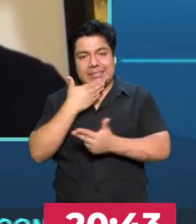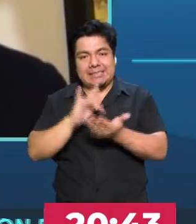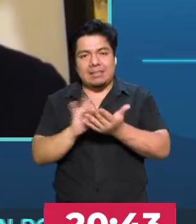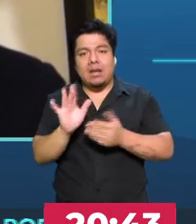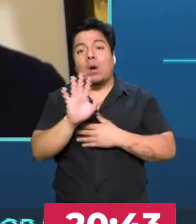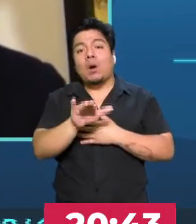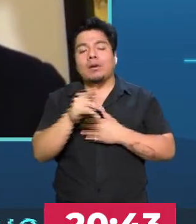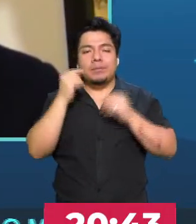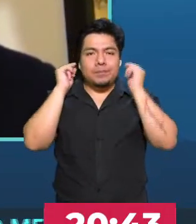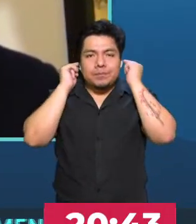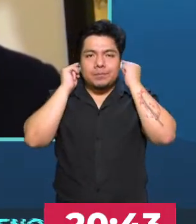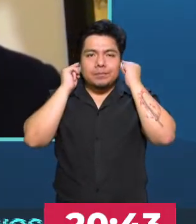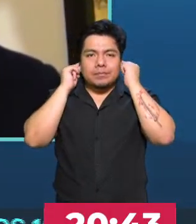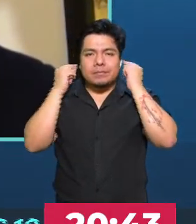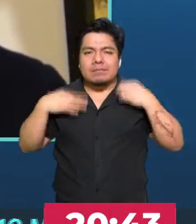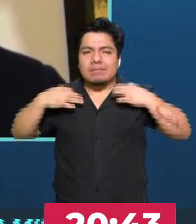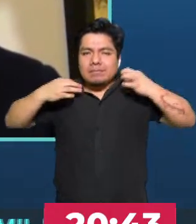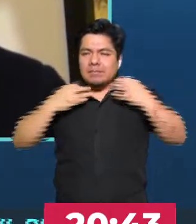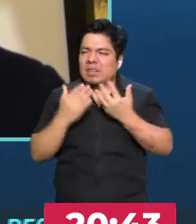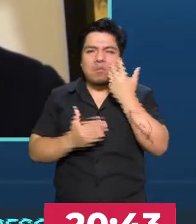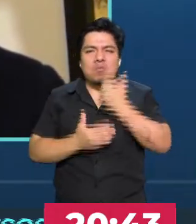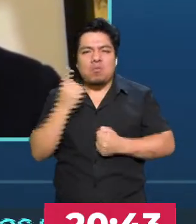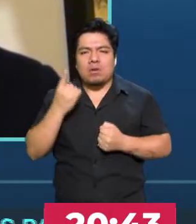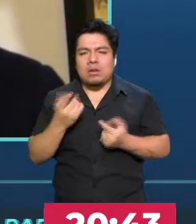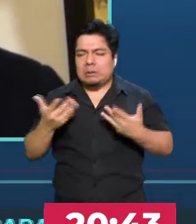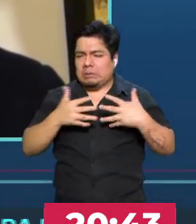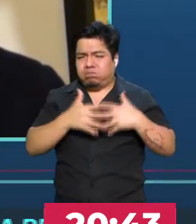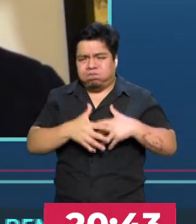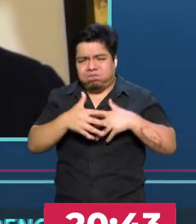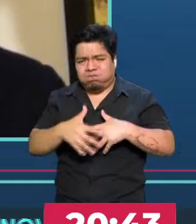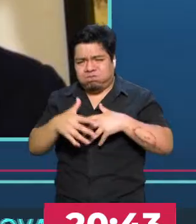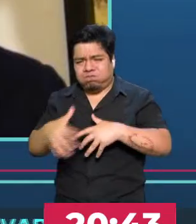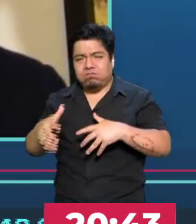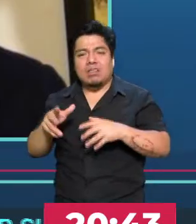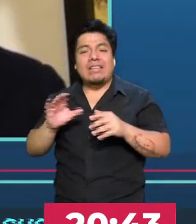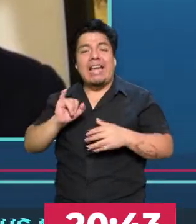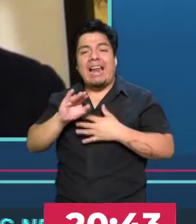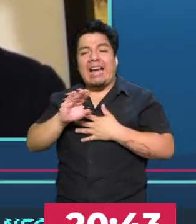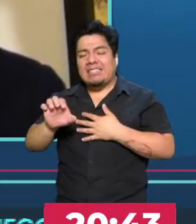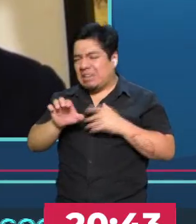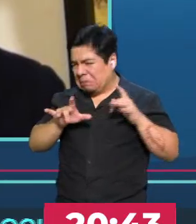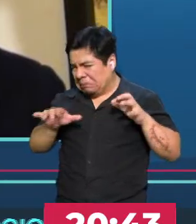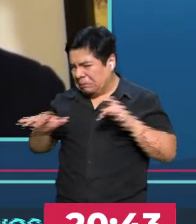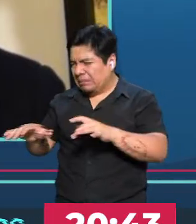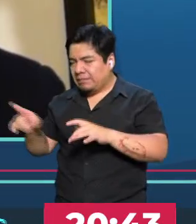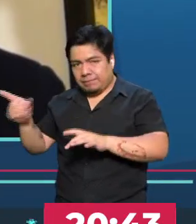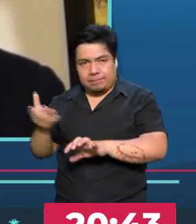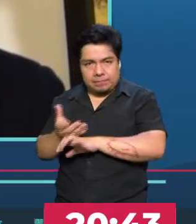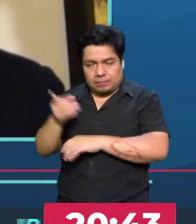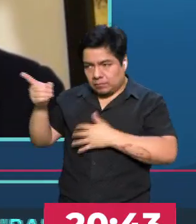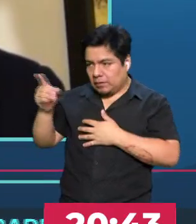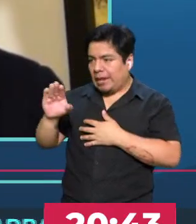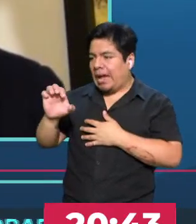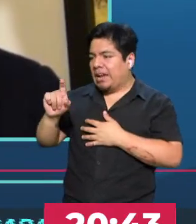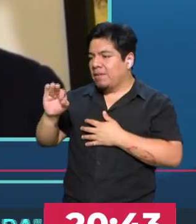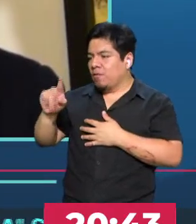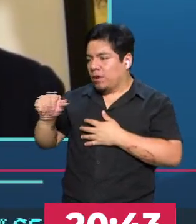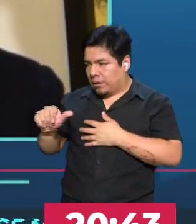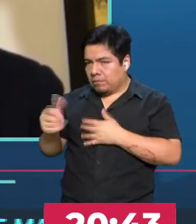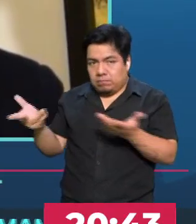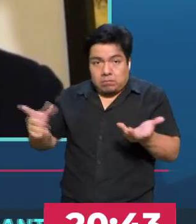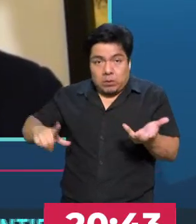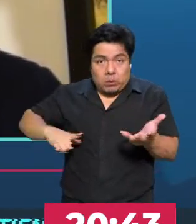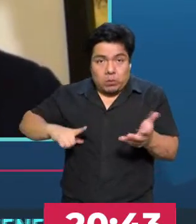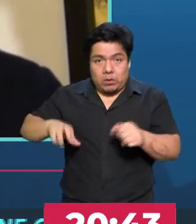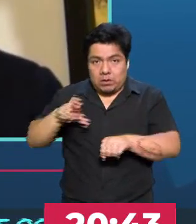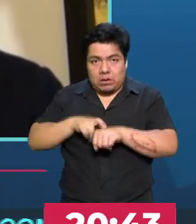Quisiéramos empezar por qué se han intensificado precisamente estas redadas antimigrantes en un estado como California, que pues además está gobernado por